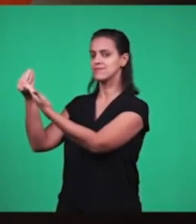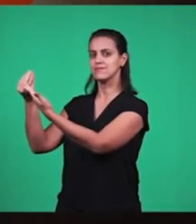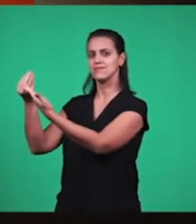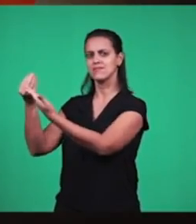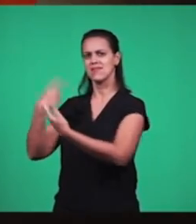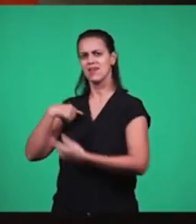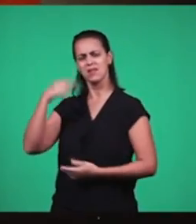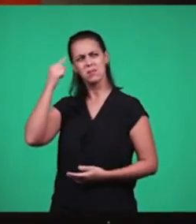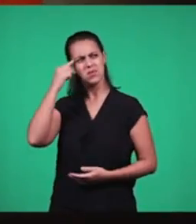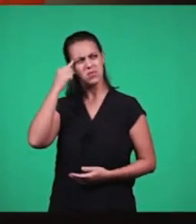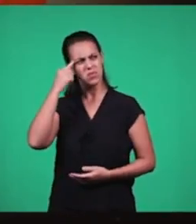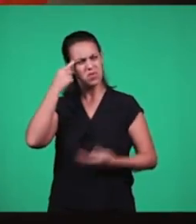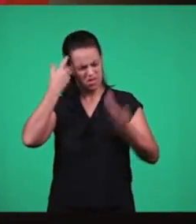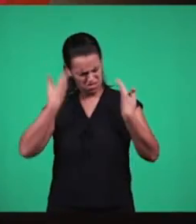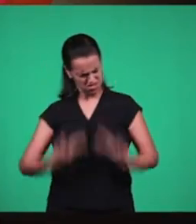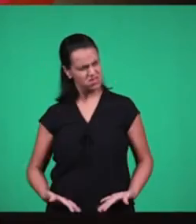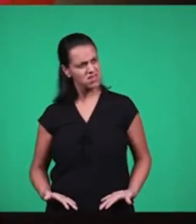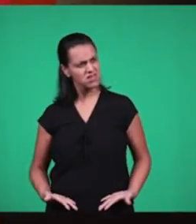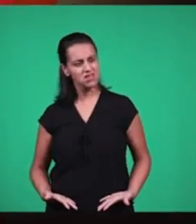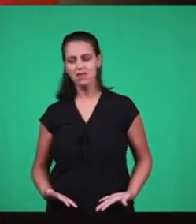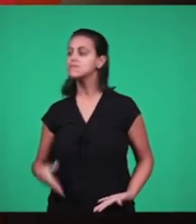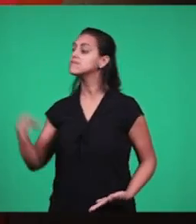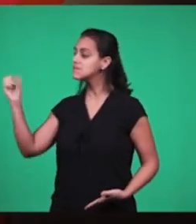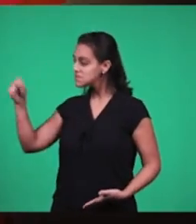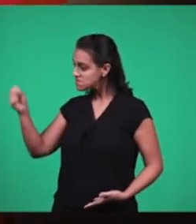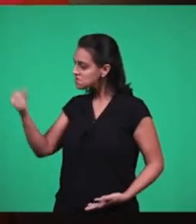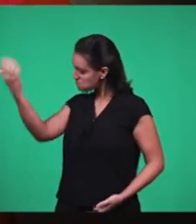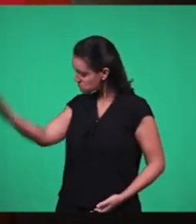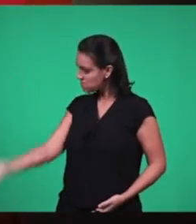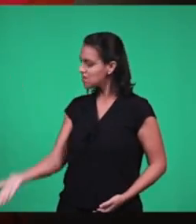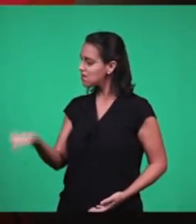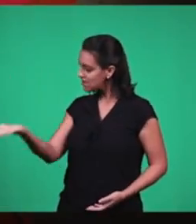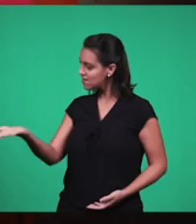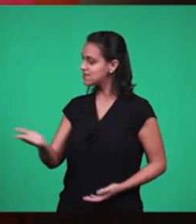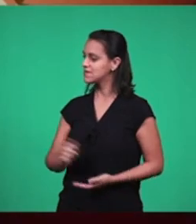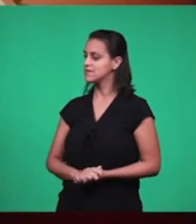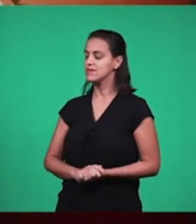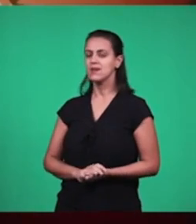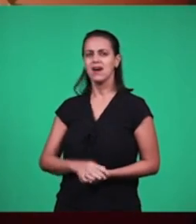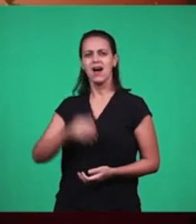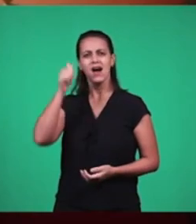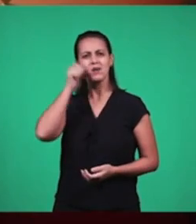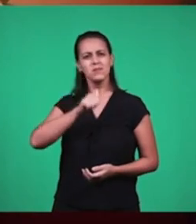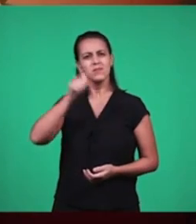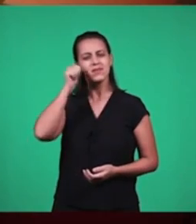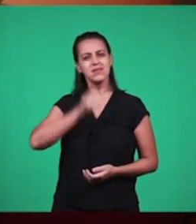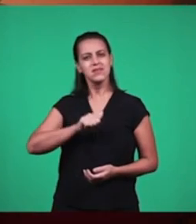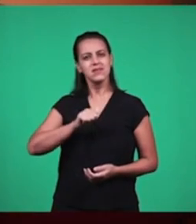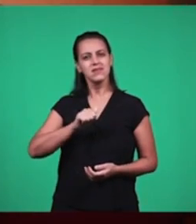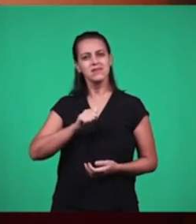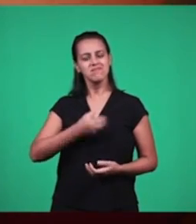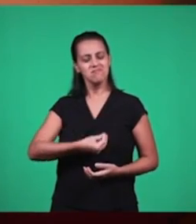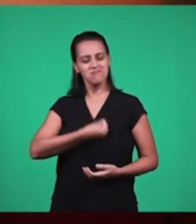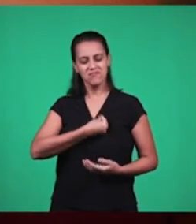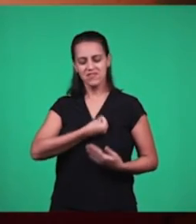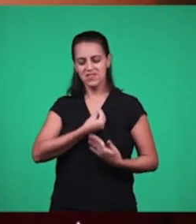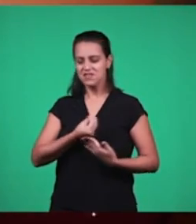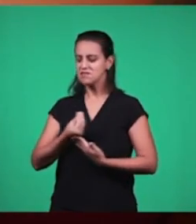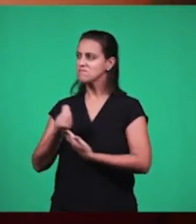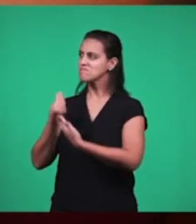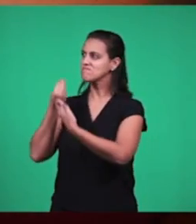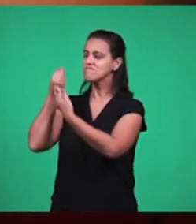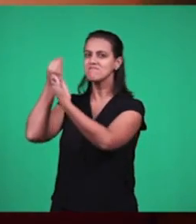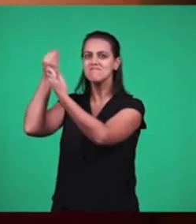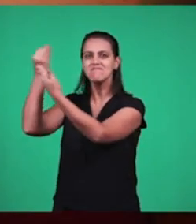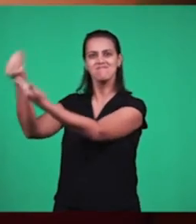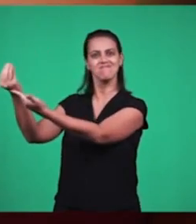estoy», insistió Charlotte. «Sí, tal cual estás», reforzó Malan. La niña rebelde entregó su vida a